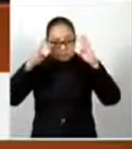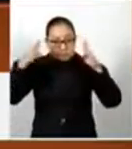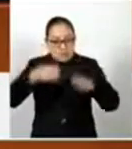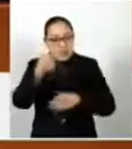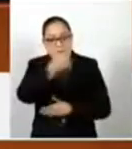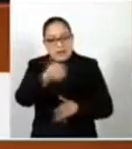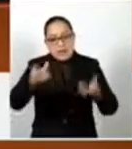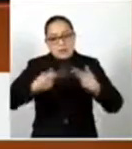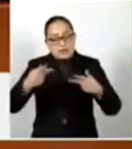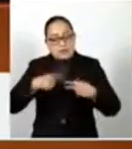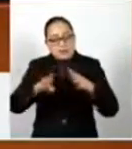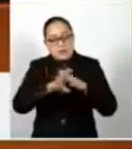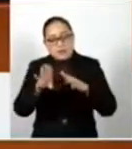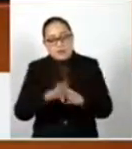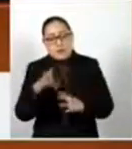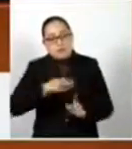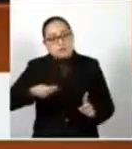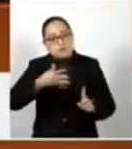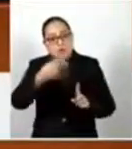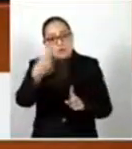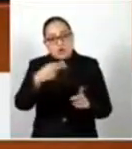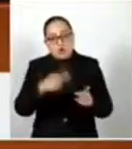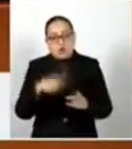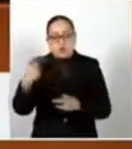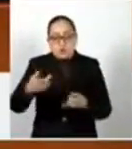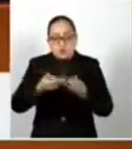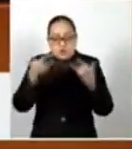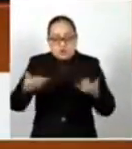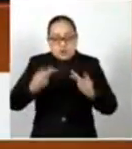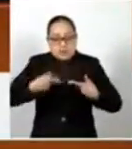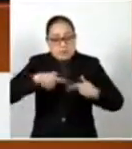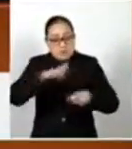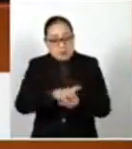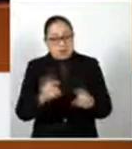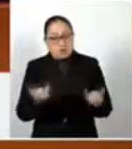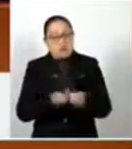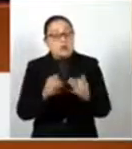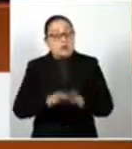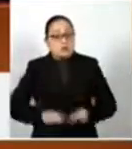persona migrante tiene un nombre, una historia personal, pero sobre